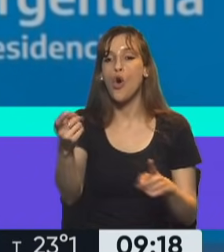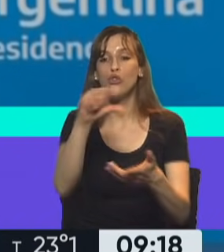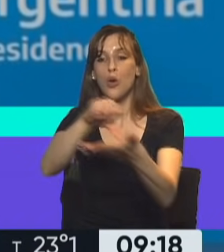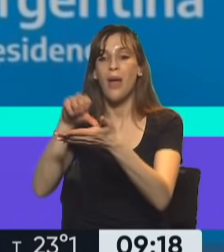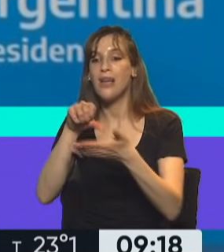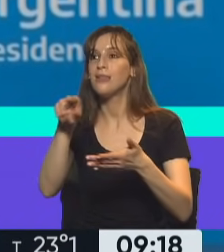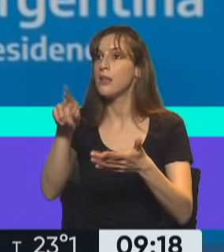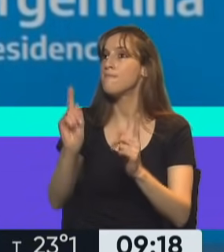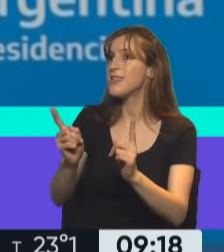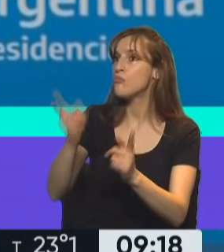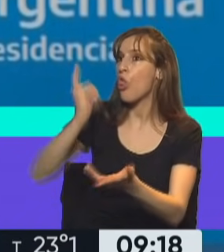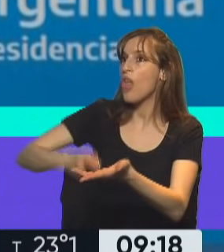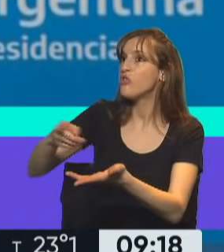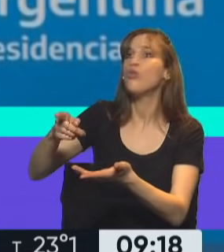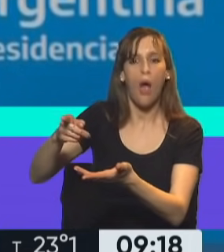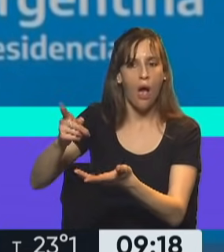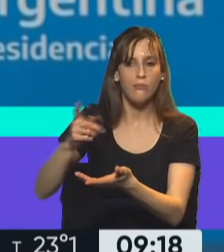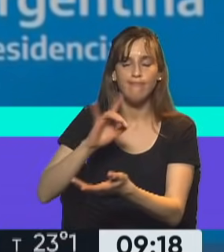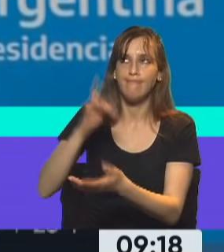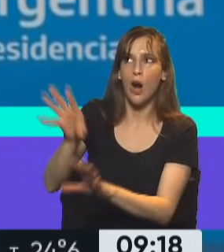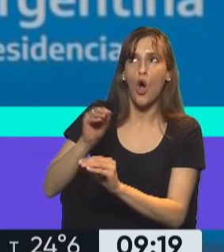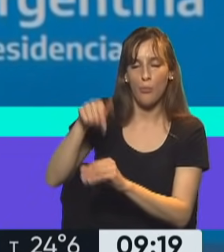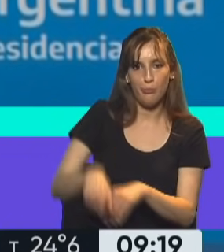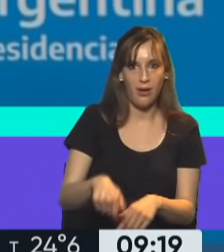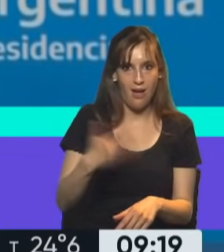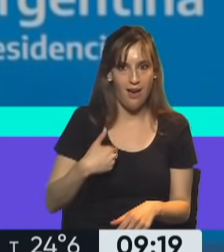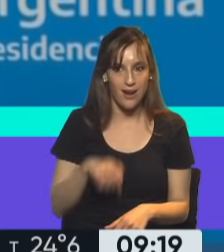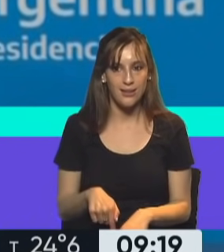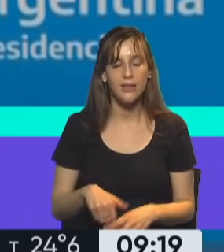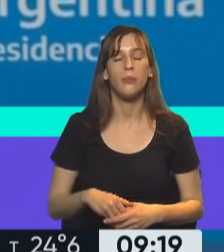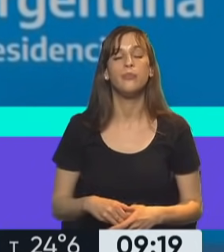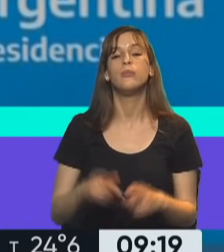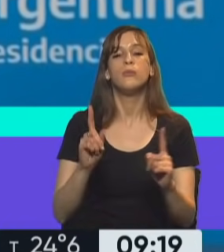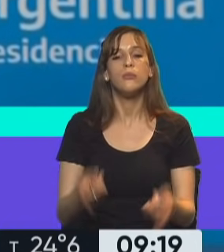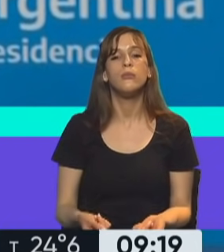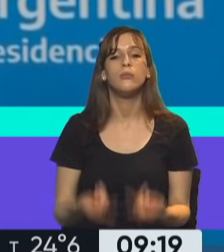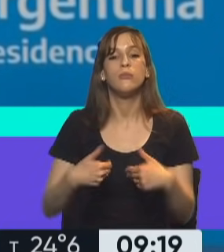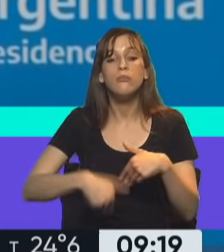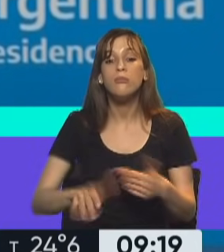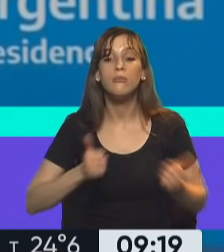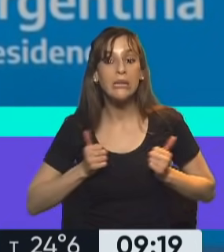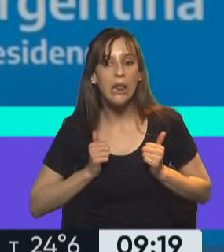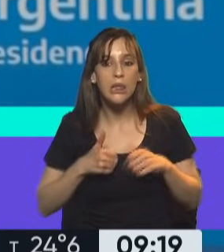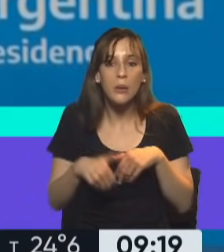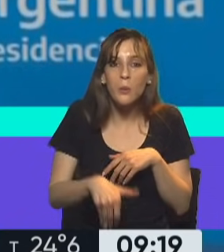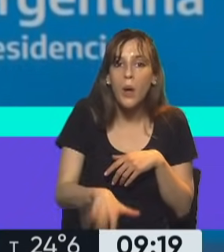han implementado y que han resultado muy bien. Tenemos una expectativa enorme con lo que va a suceder con el turismo receptivo en los próximos meses. Sabemos que